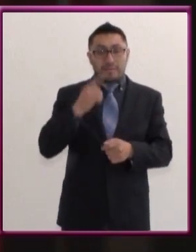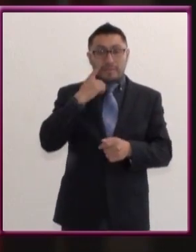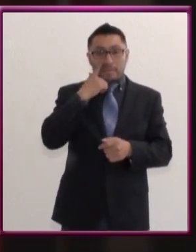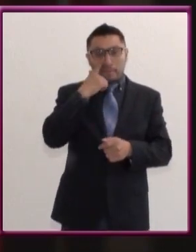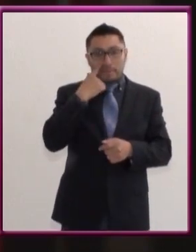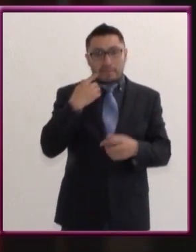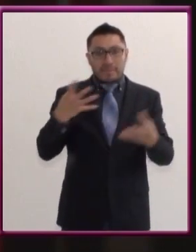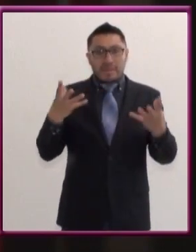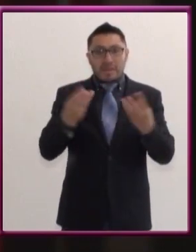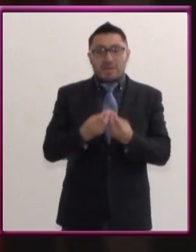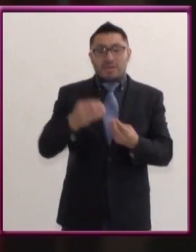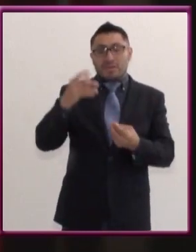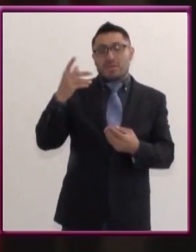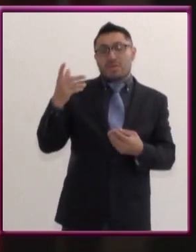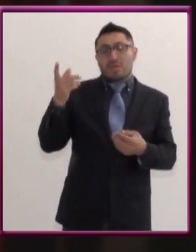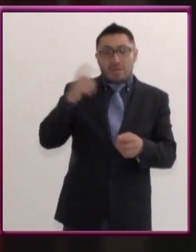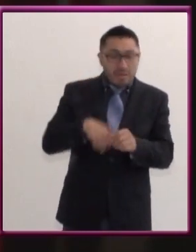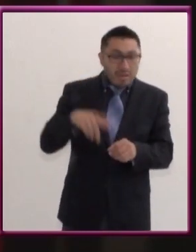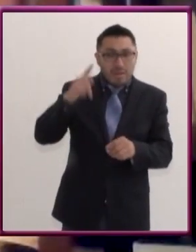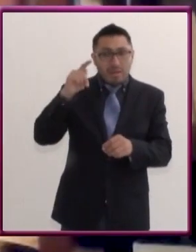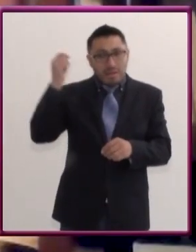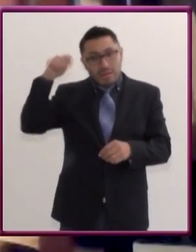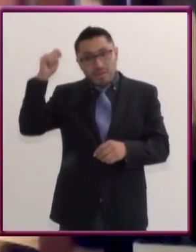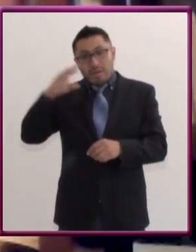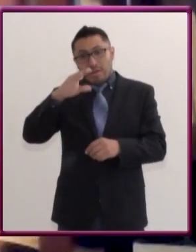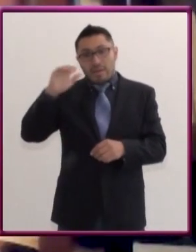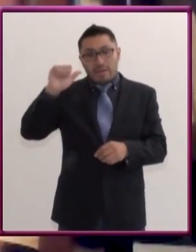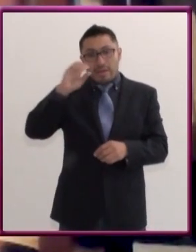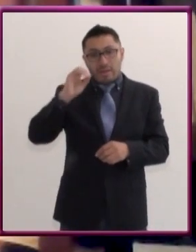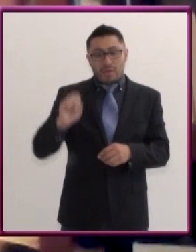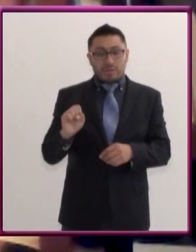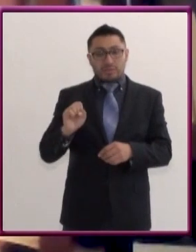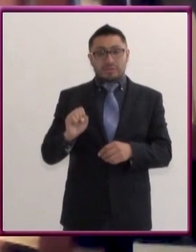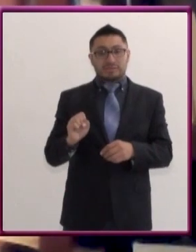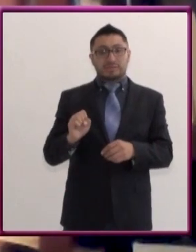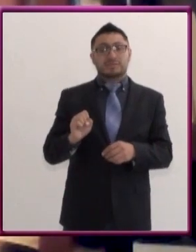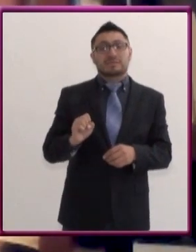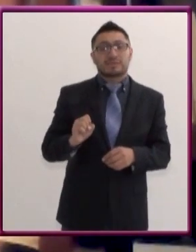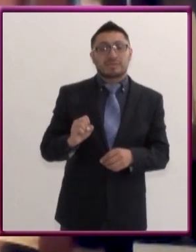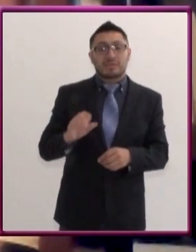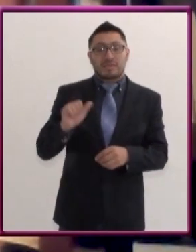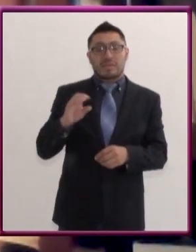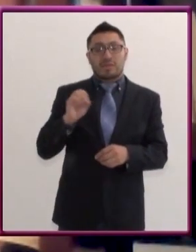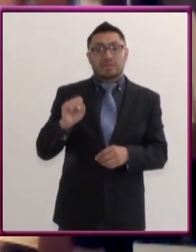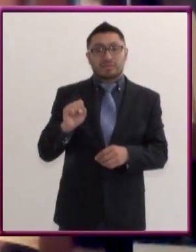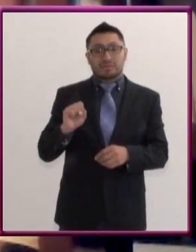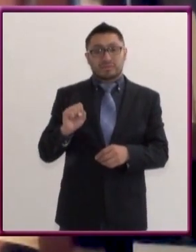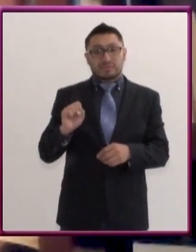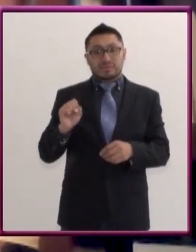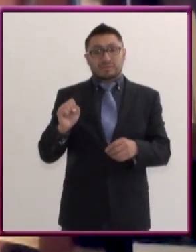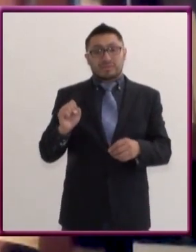platicamos, con la teoría del caos en las matemáticas? Pues lo único que veo es que para un título de película.